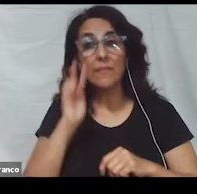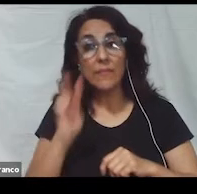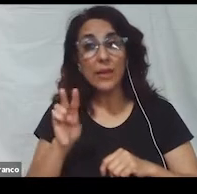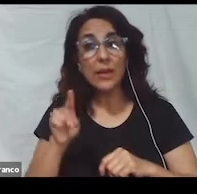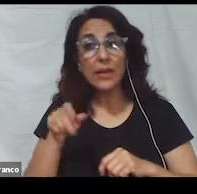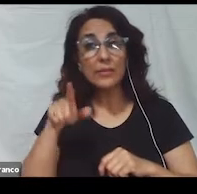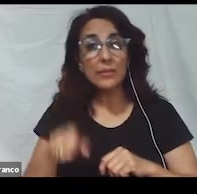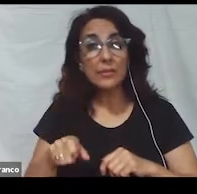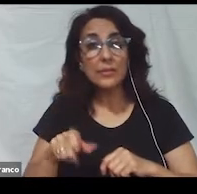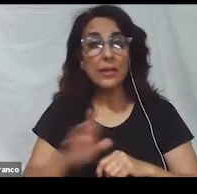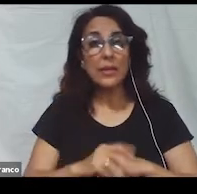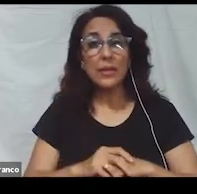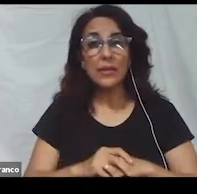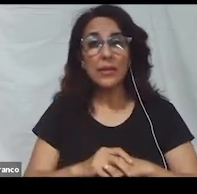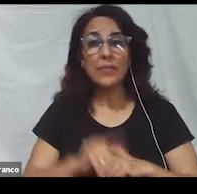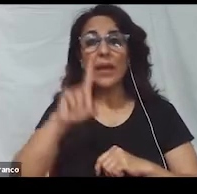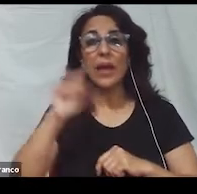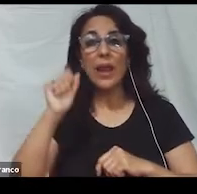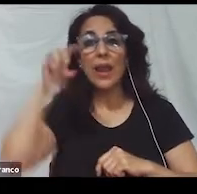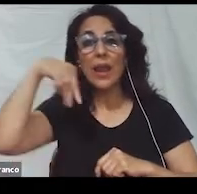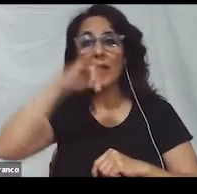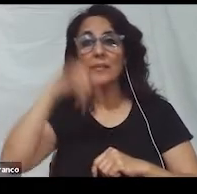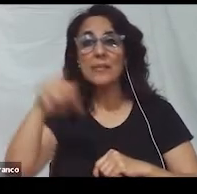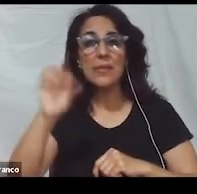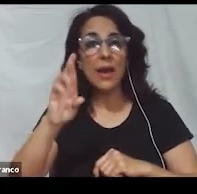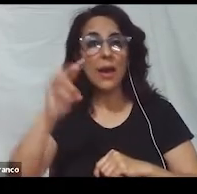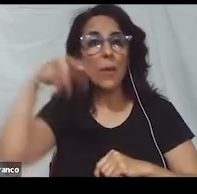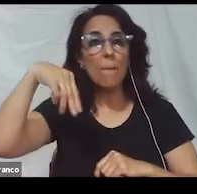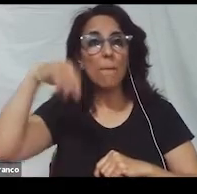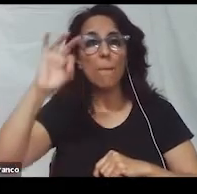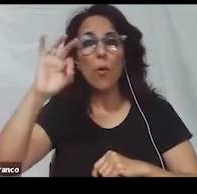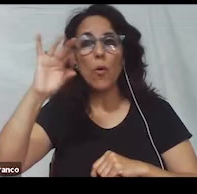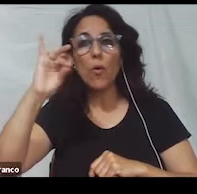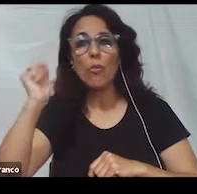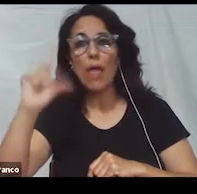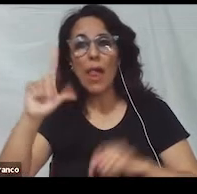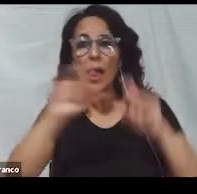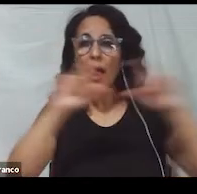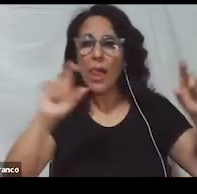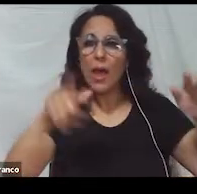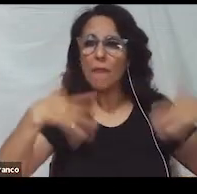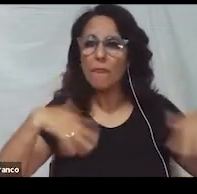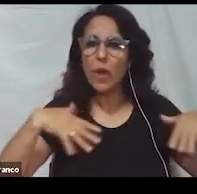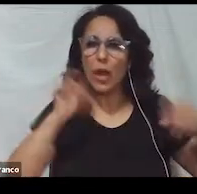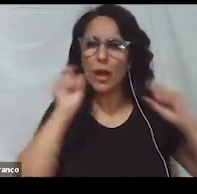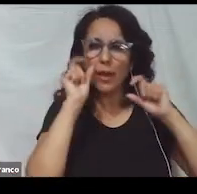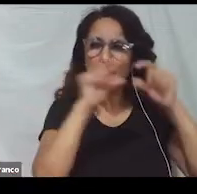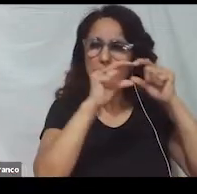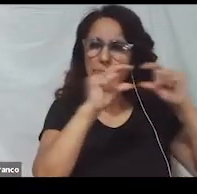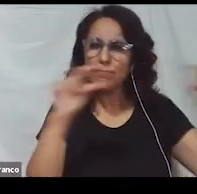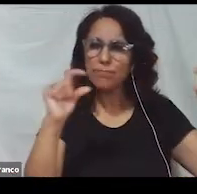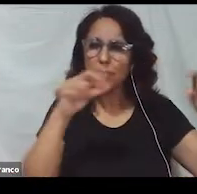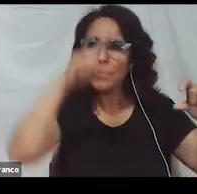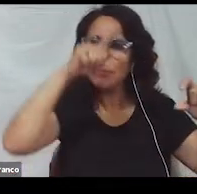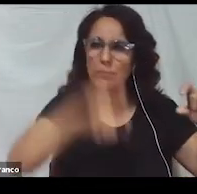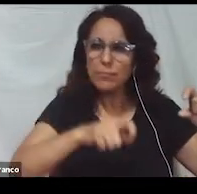ven que si aprietas ese botón que dice lanzar modal, aparece esa ventana y